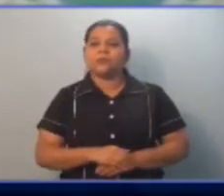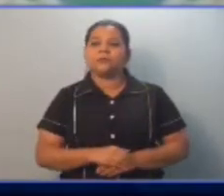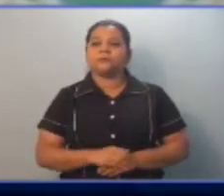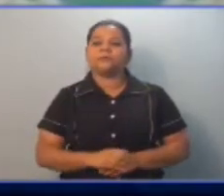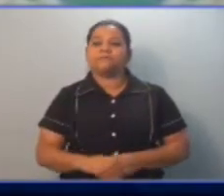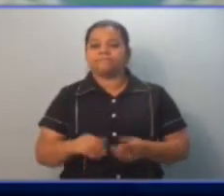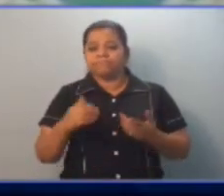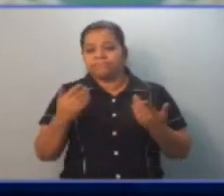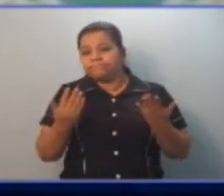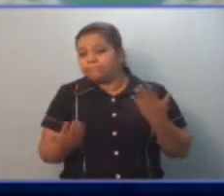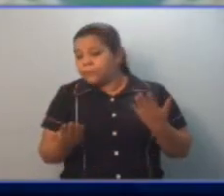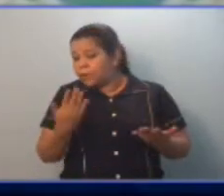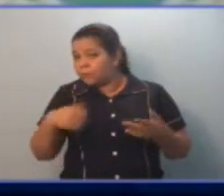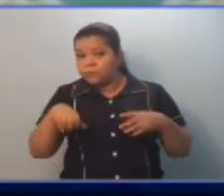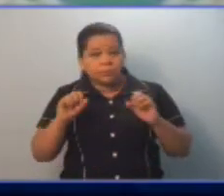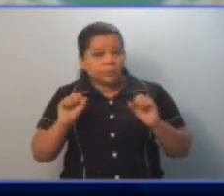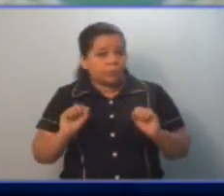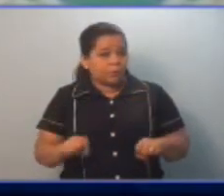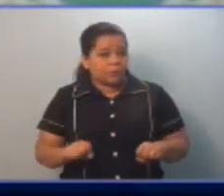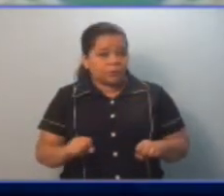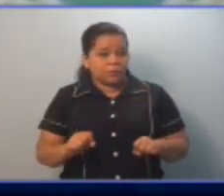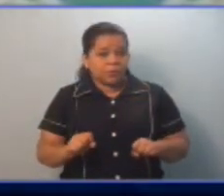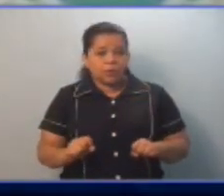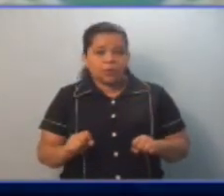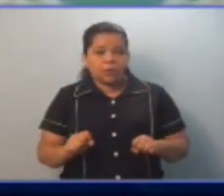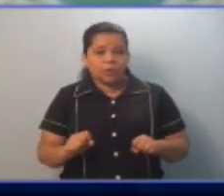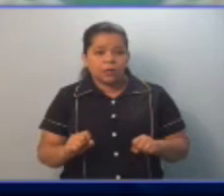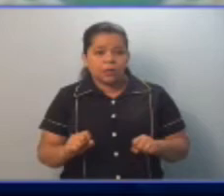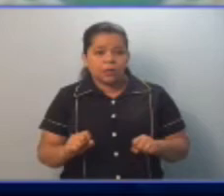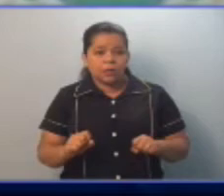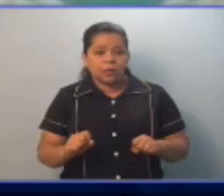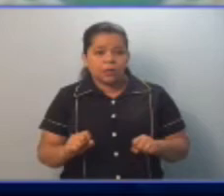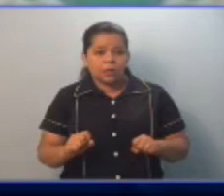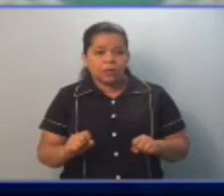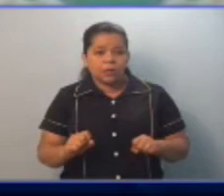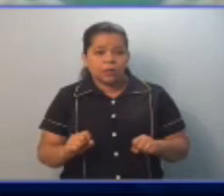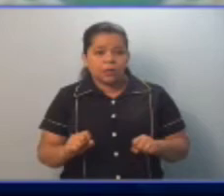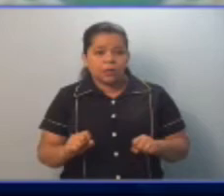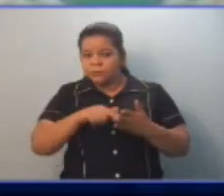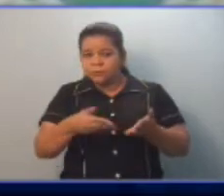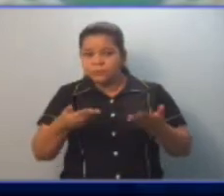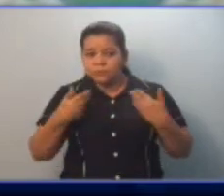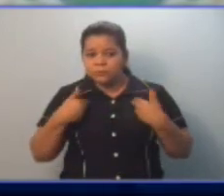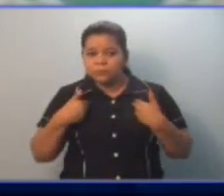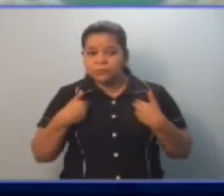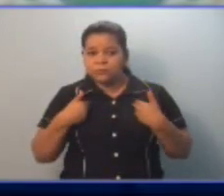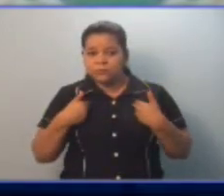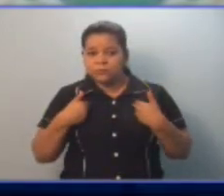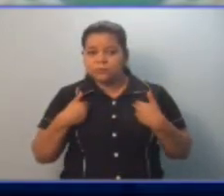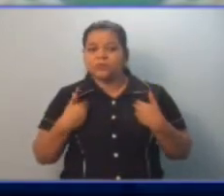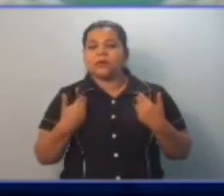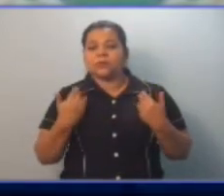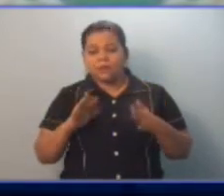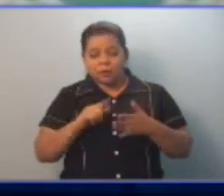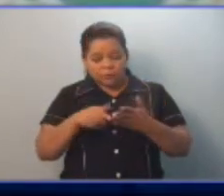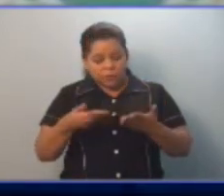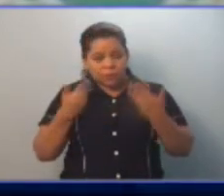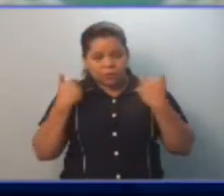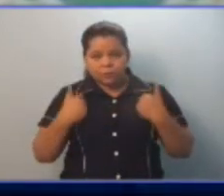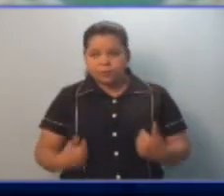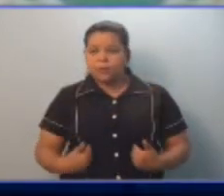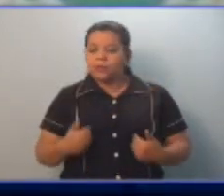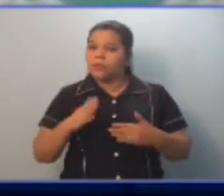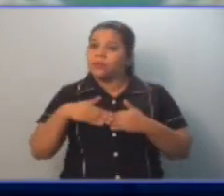No puede ser de que un tribunal reconozca un derecho como derecho humano, como derecho fundamental, y más adelante en